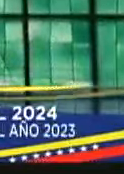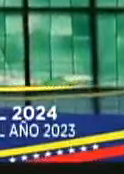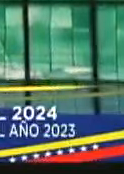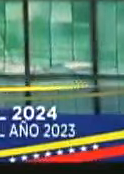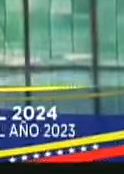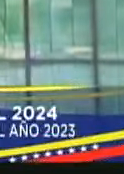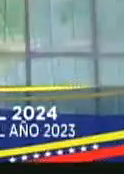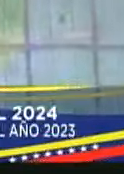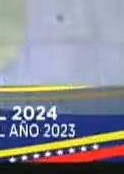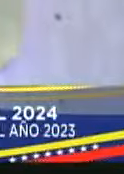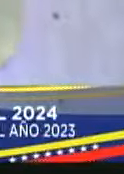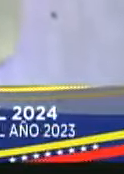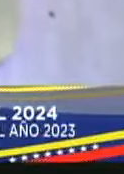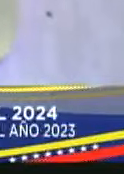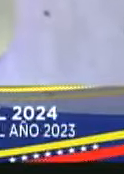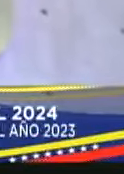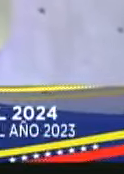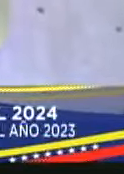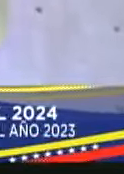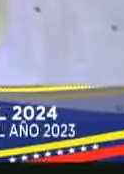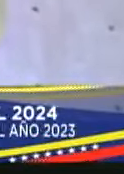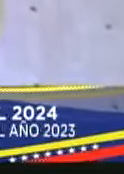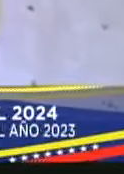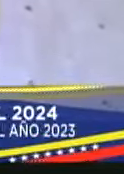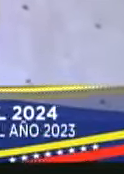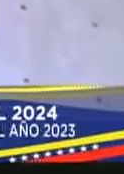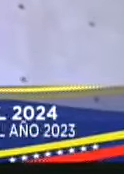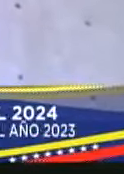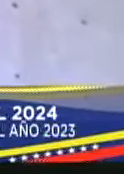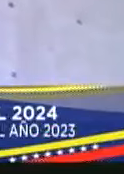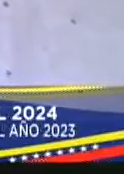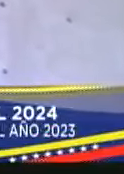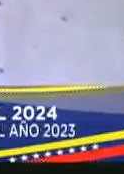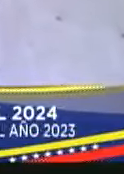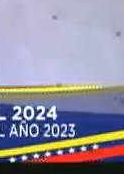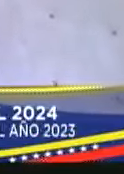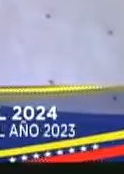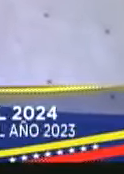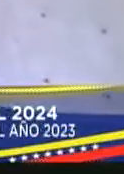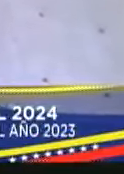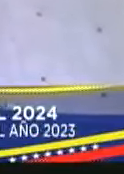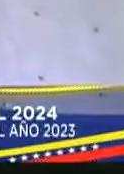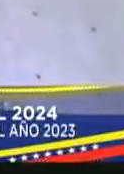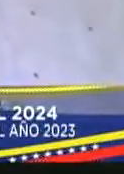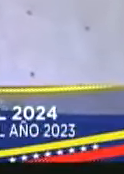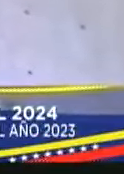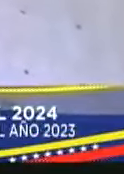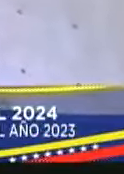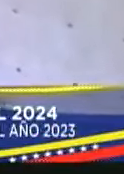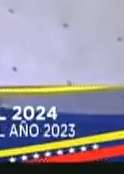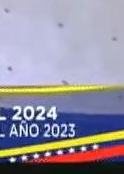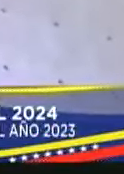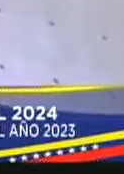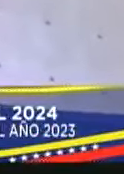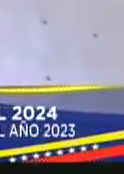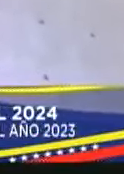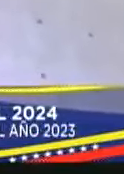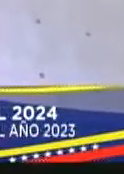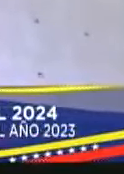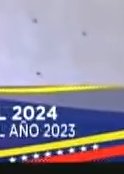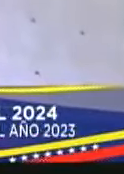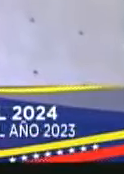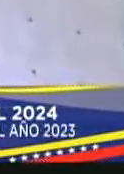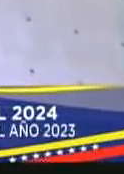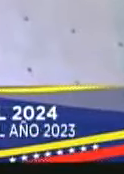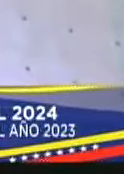de administración de justicia. En reiteradas ocasiones, el presidente de la República, Nicolás Maduro Moros, ha manifestado que la garantía de